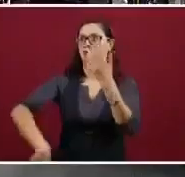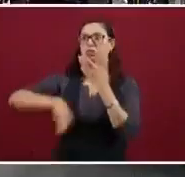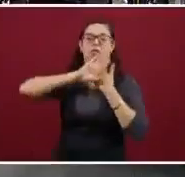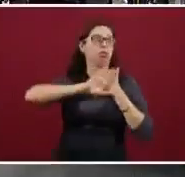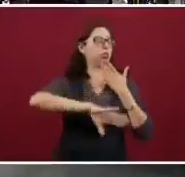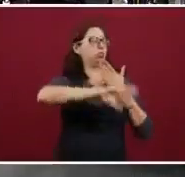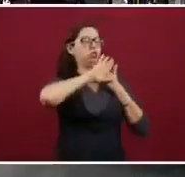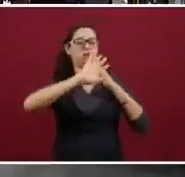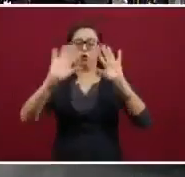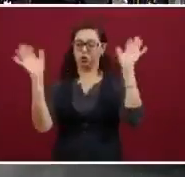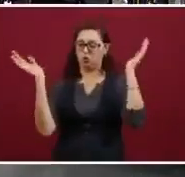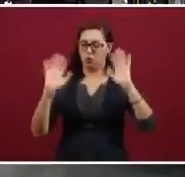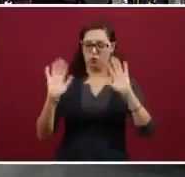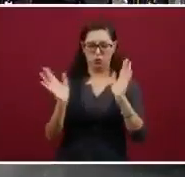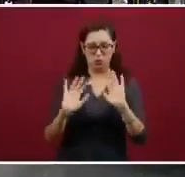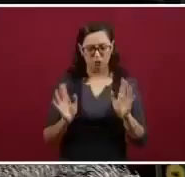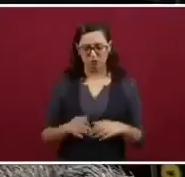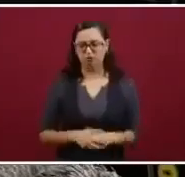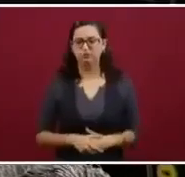Señor presidente.